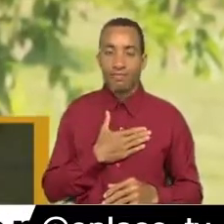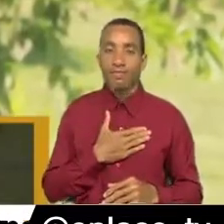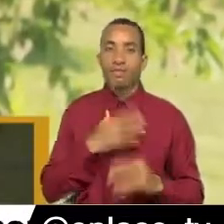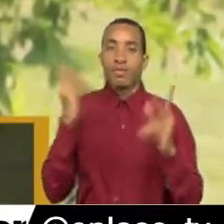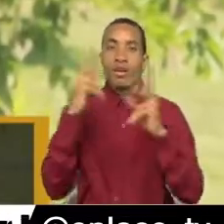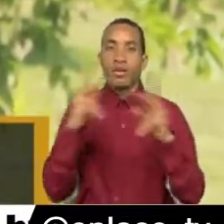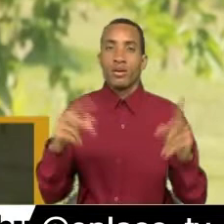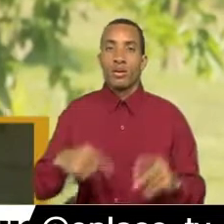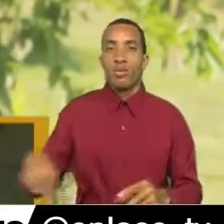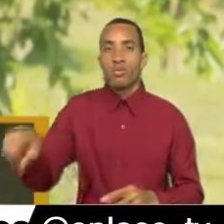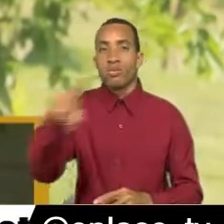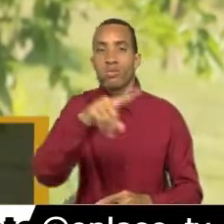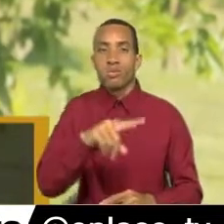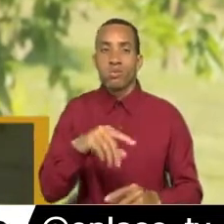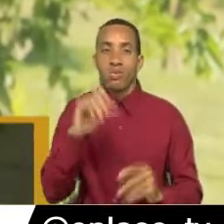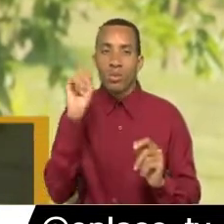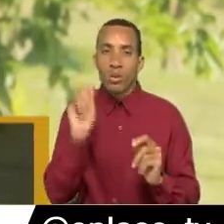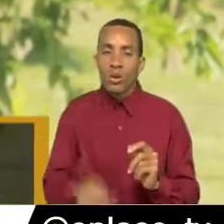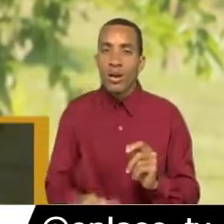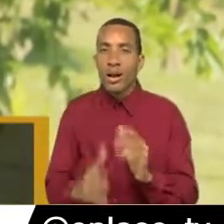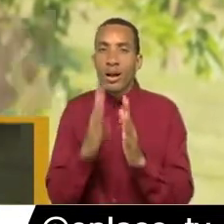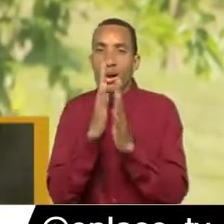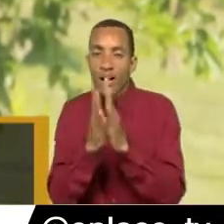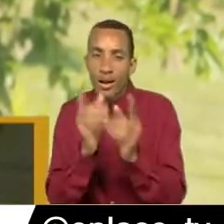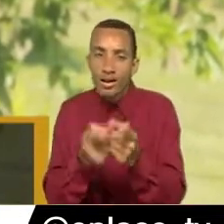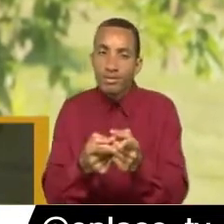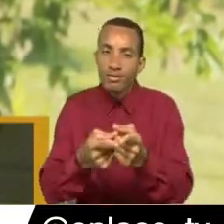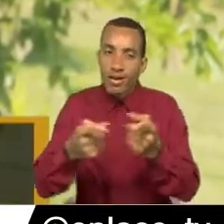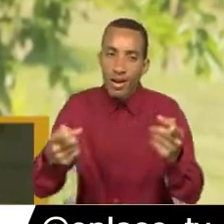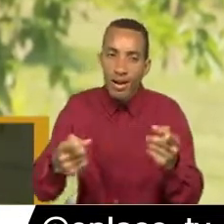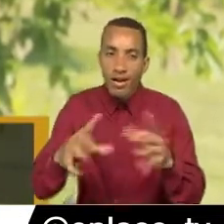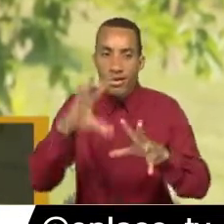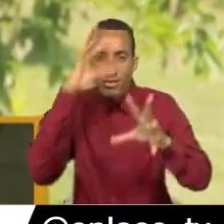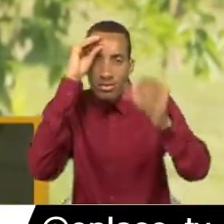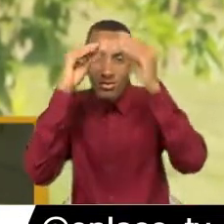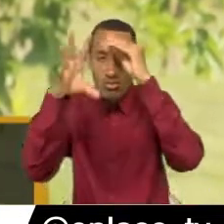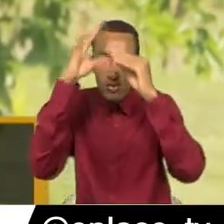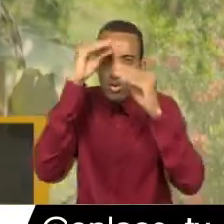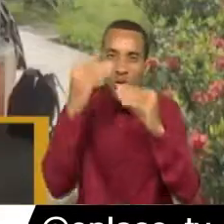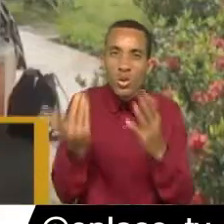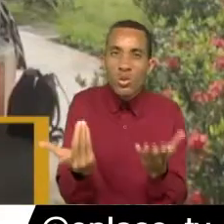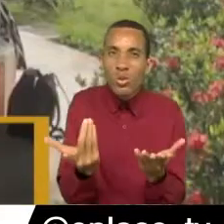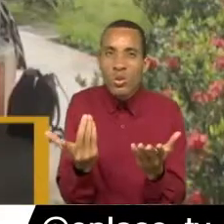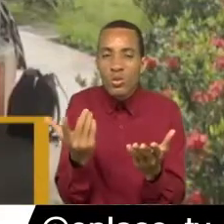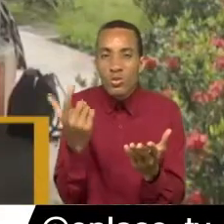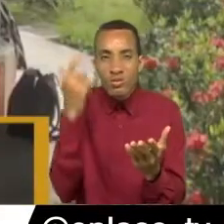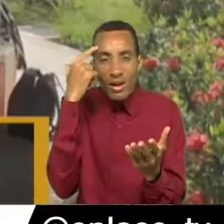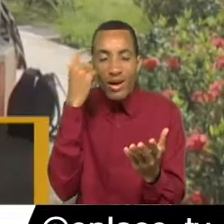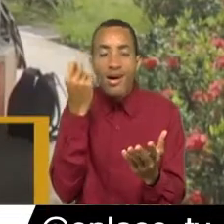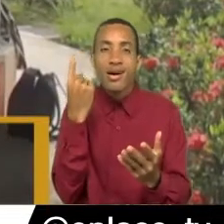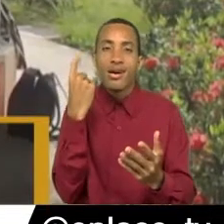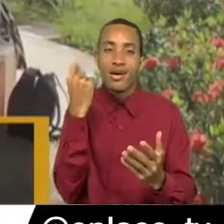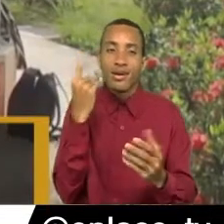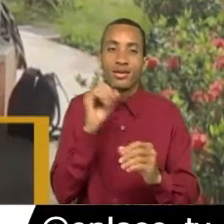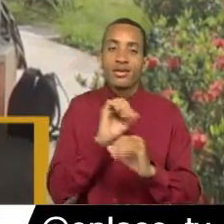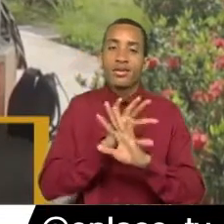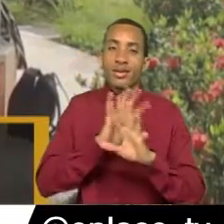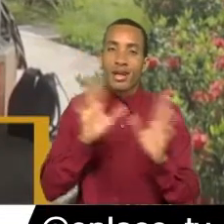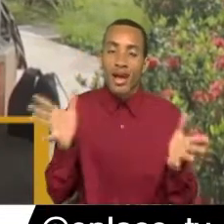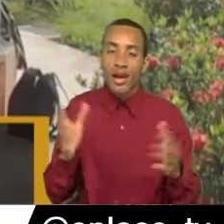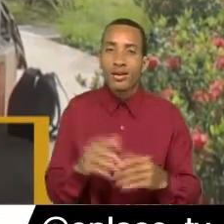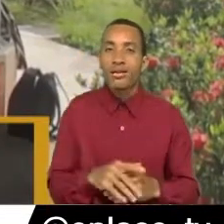una mayor información, una amplitud en los conceptos, puedan entender cuál es la filosofía de